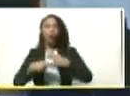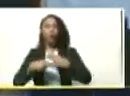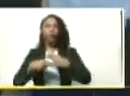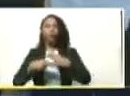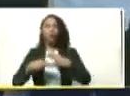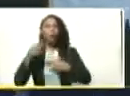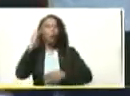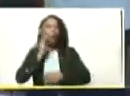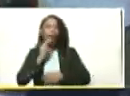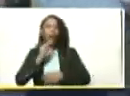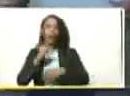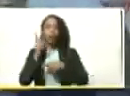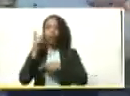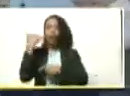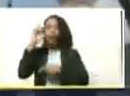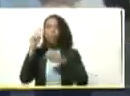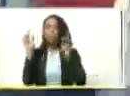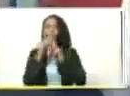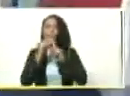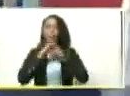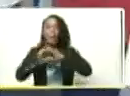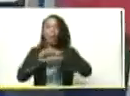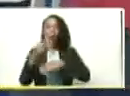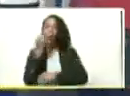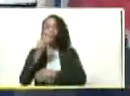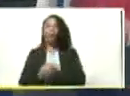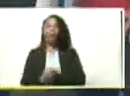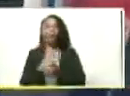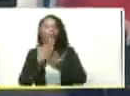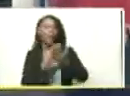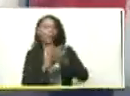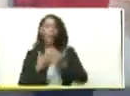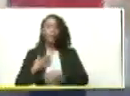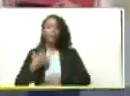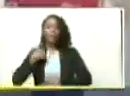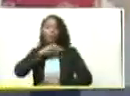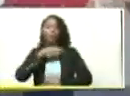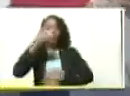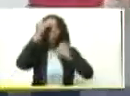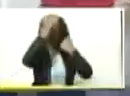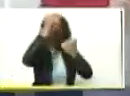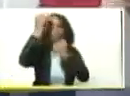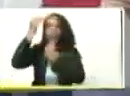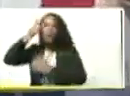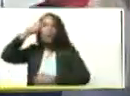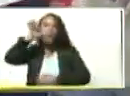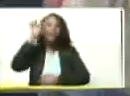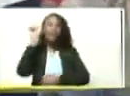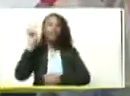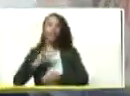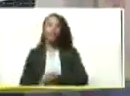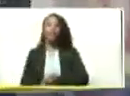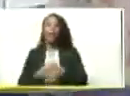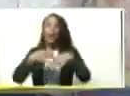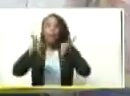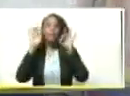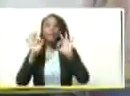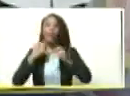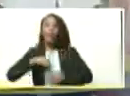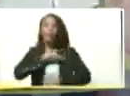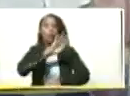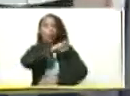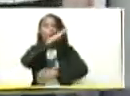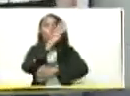Lealtillería, tiene la palabra. Bueno, muchísimas gracias, mi comandante en jefe. Primero, bueno, vamos a saludar a todo el pueblo de Venezuela y especialmente a nuestros